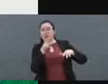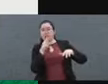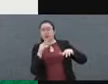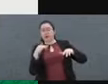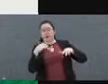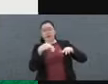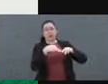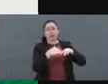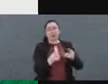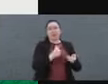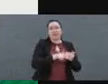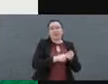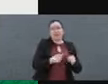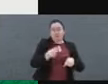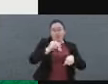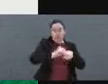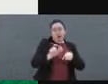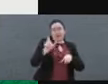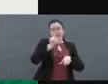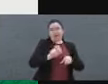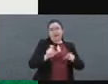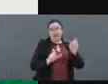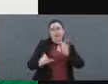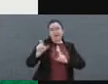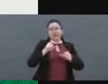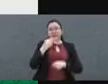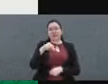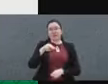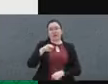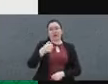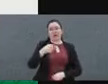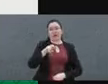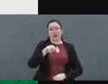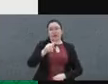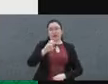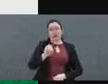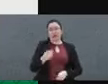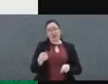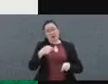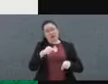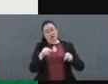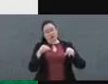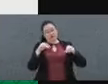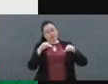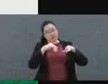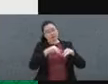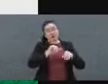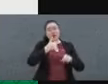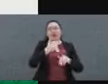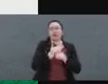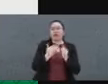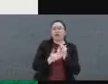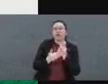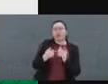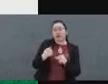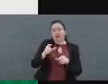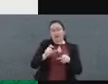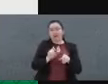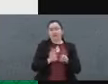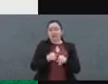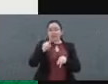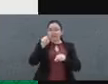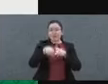hace obteniendo un óxido no soluble, no mezclable en el agua, para poder retirarlo en